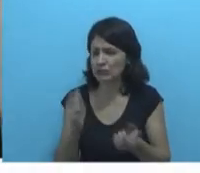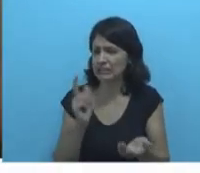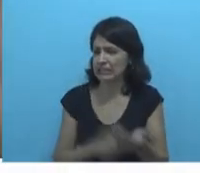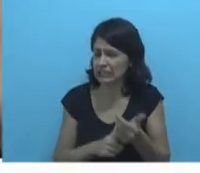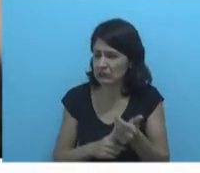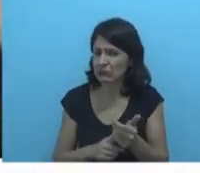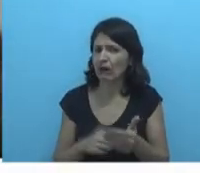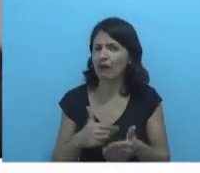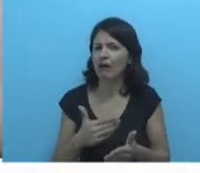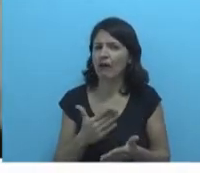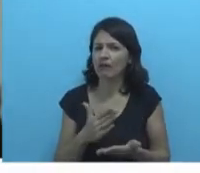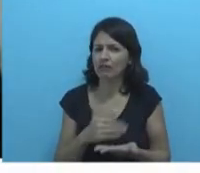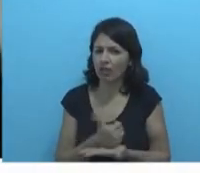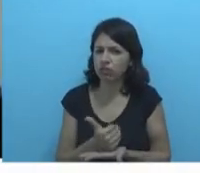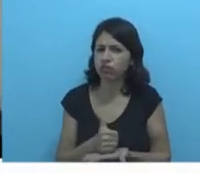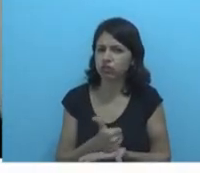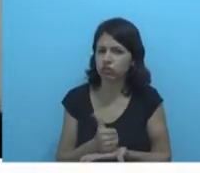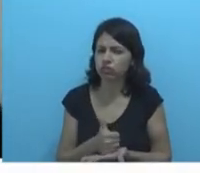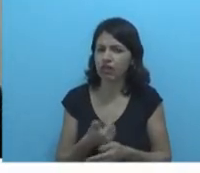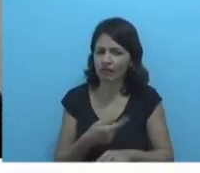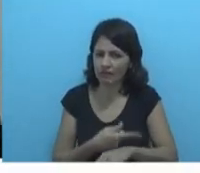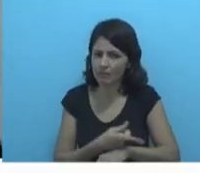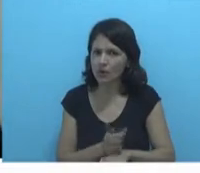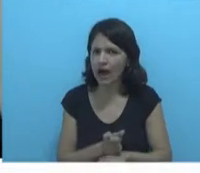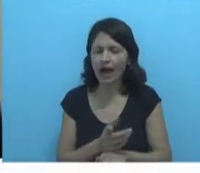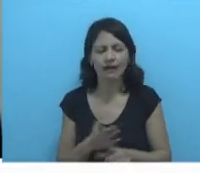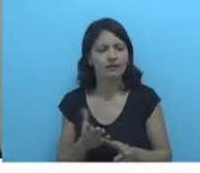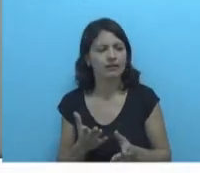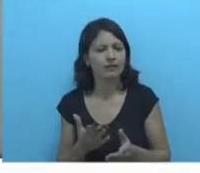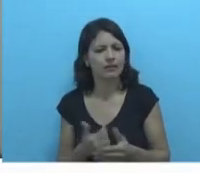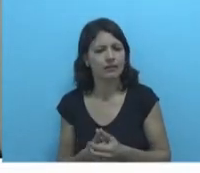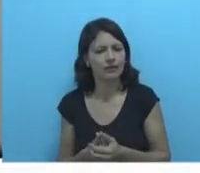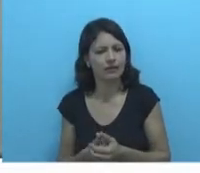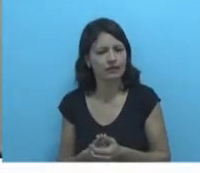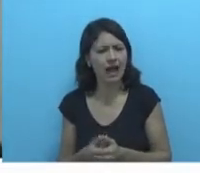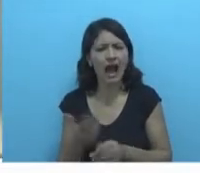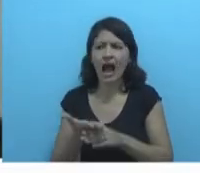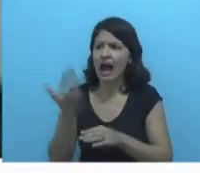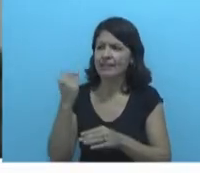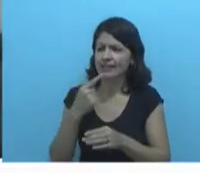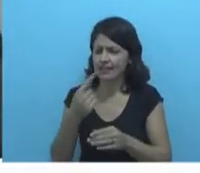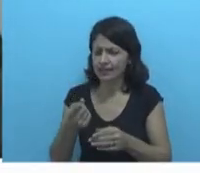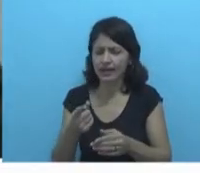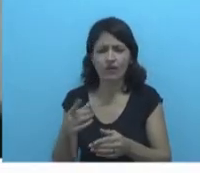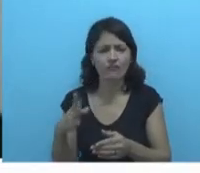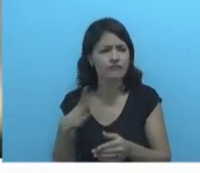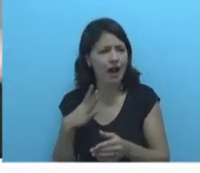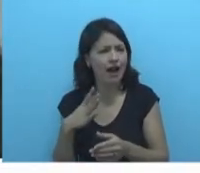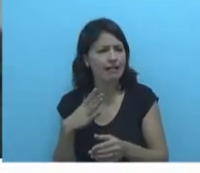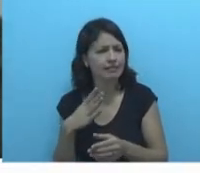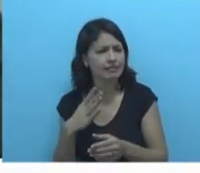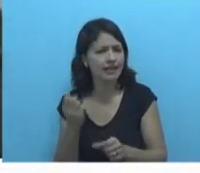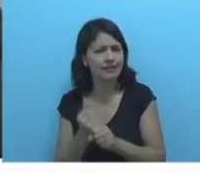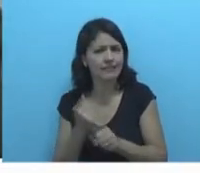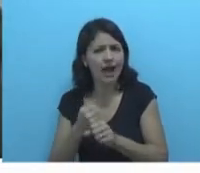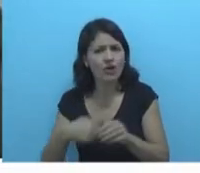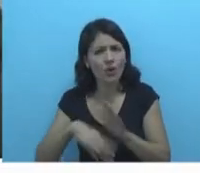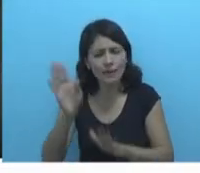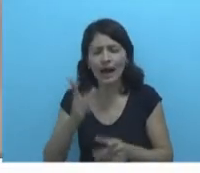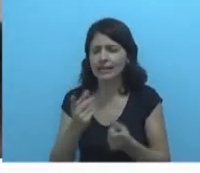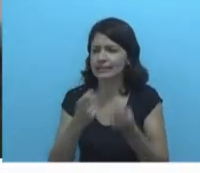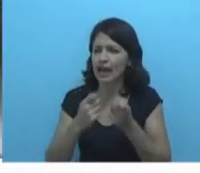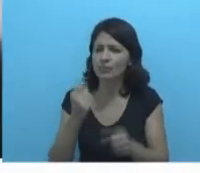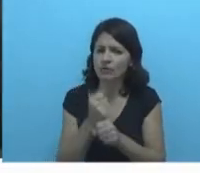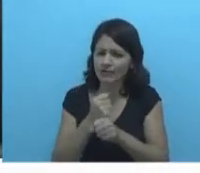Acá se habló del trabajo. Bienvenido sea que nos preocupemos por el trabajo que generan las exportaciones. Generar valor agregado